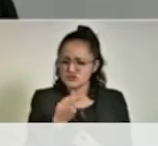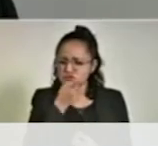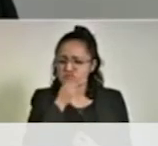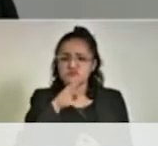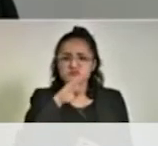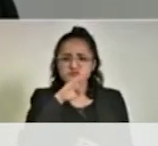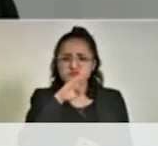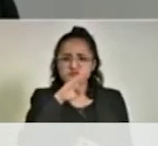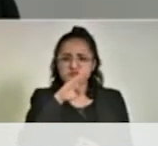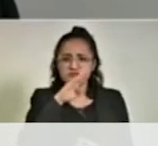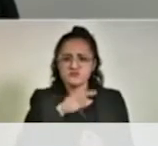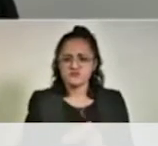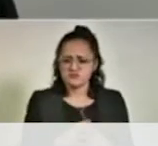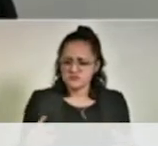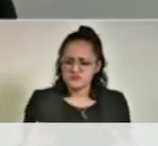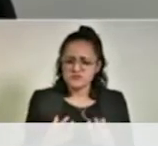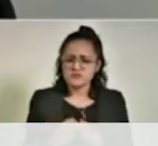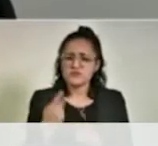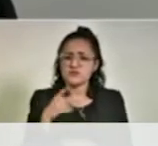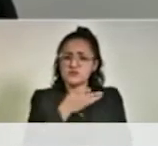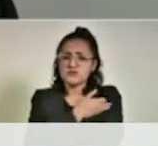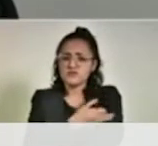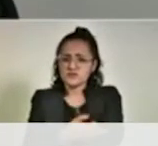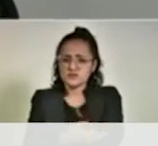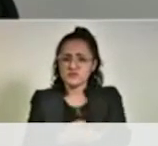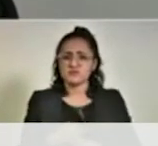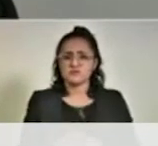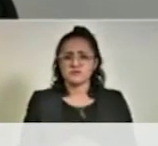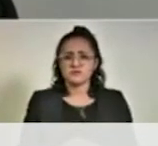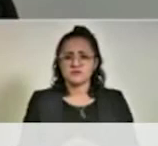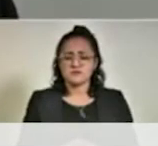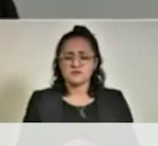padres, al lado de sus familiares,